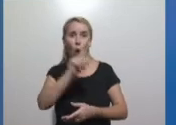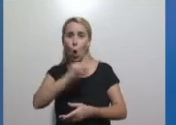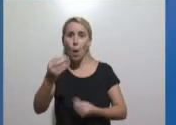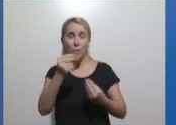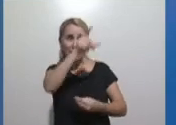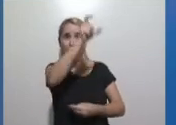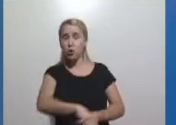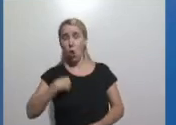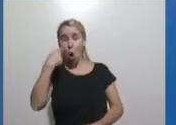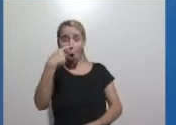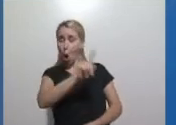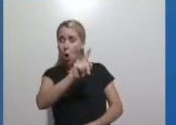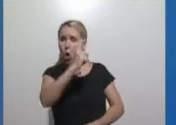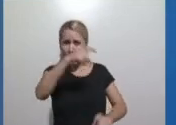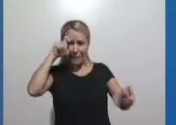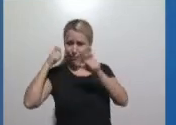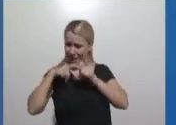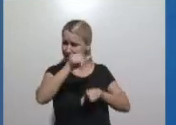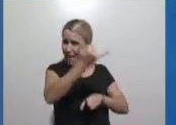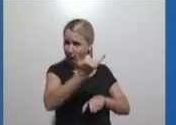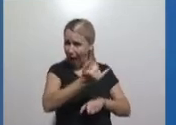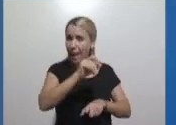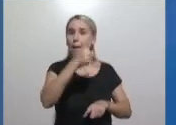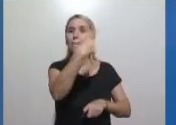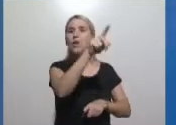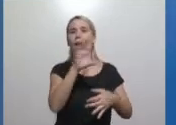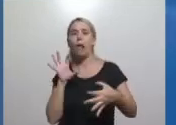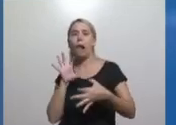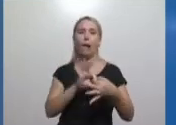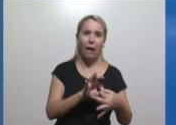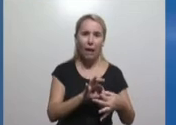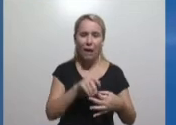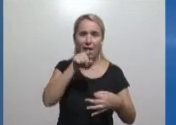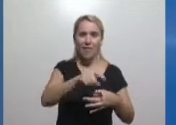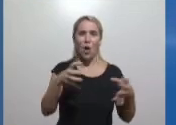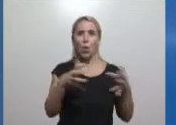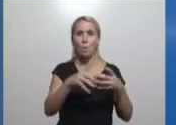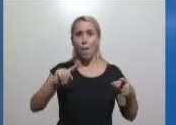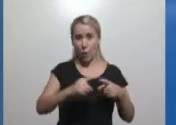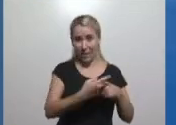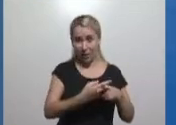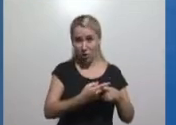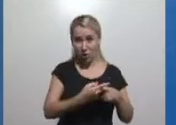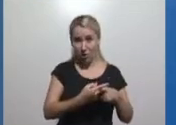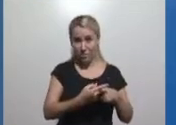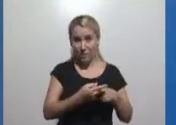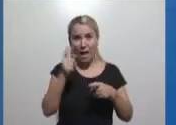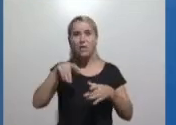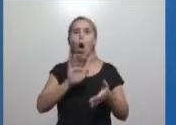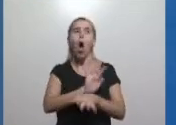conozco, pero sé que tiene muy buenos antecedentes, en su momento adhirió a justicia legítima, y creo que eso es una insinuación hacia un